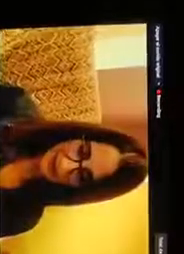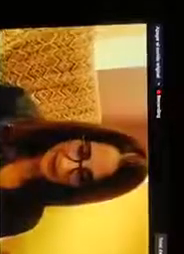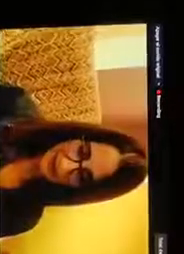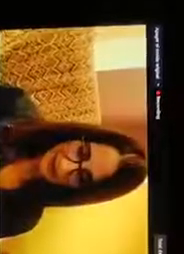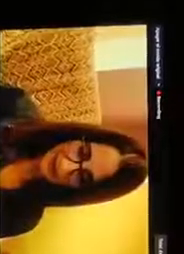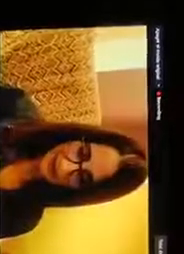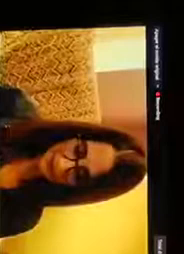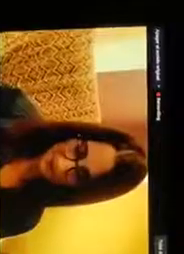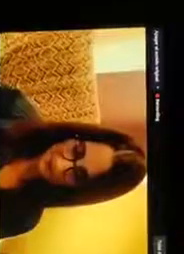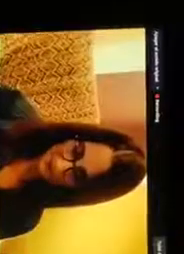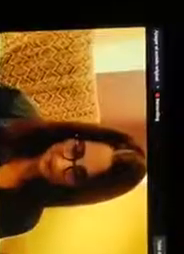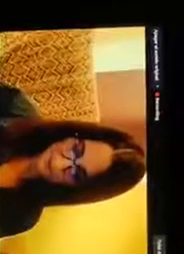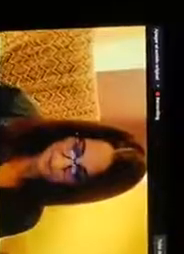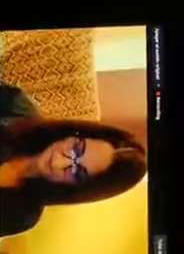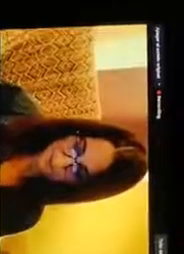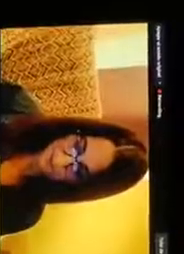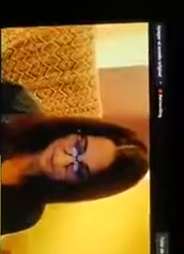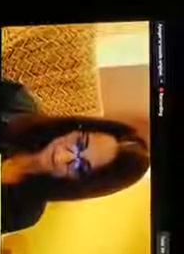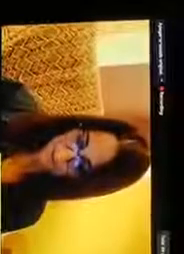Bien.